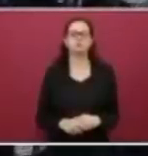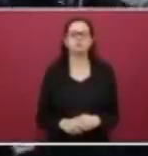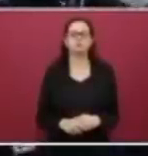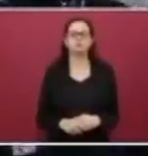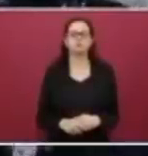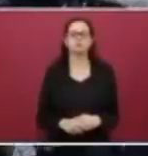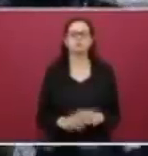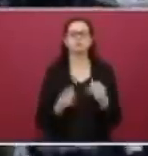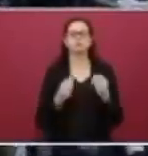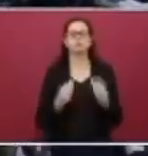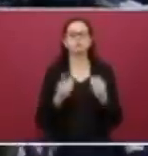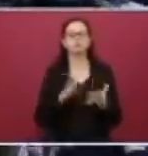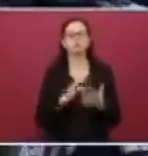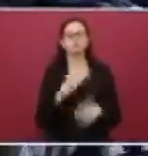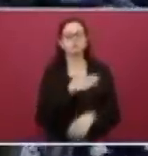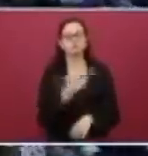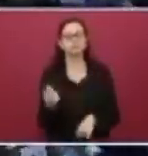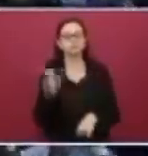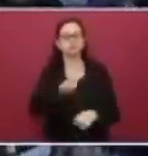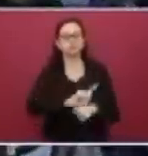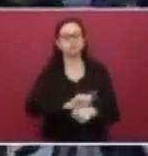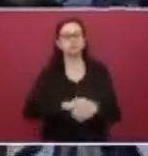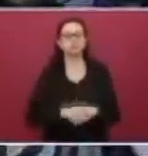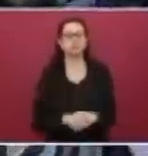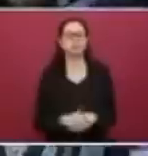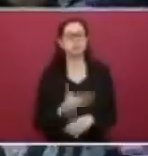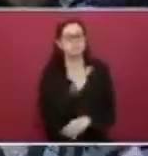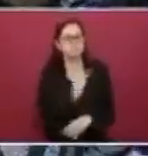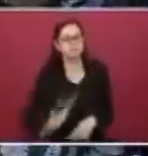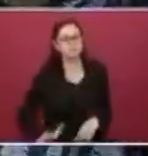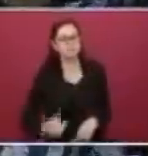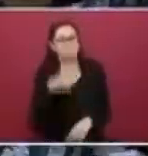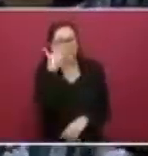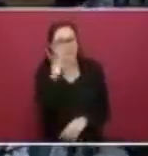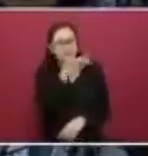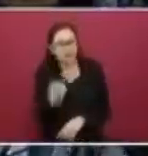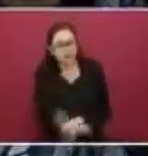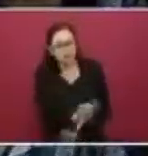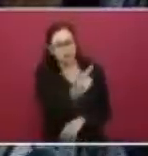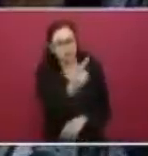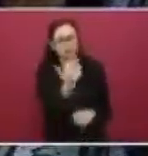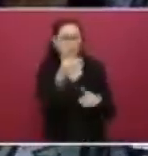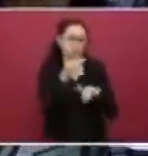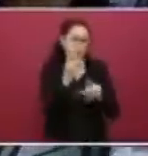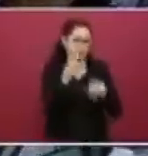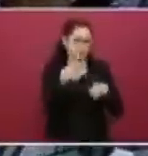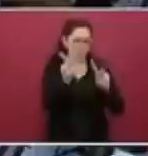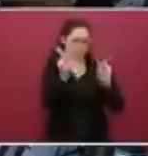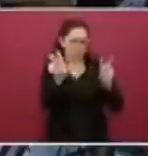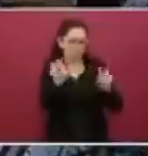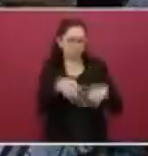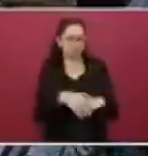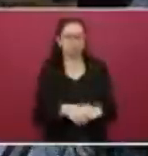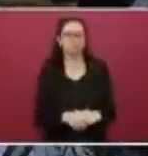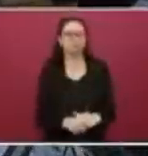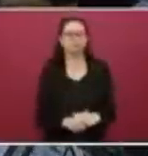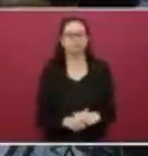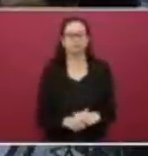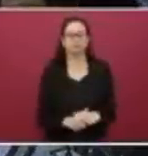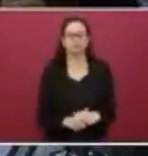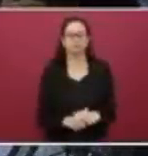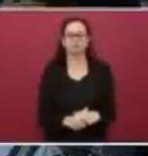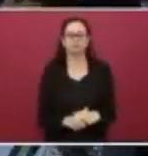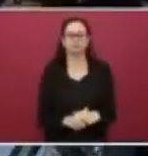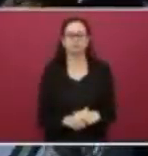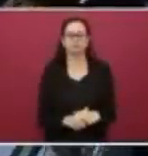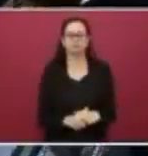muchas gracias buenos días presidente quisiera preguntarle sobre este tema está por autorizarse